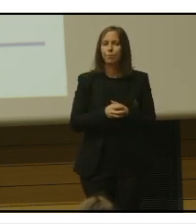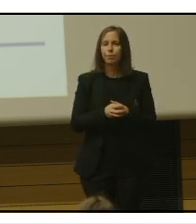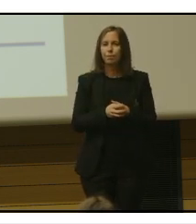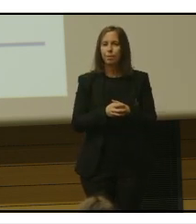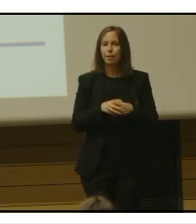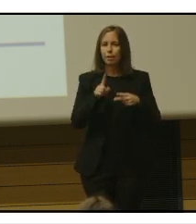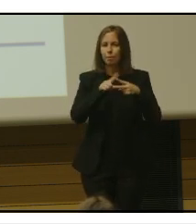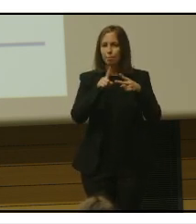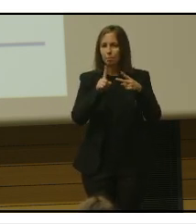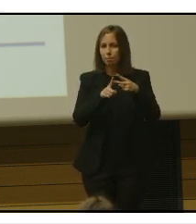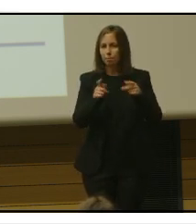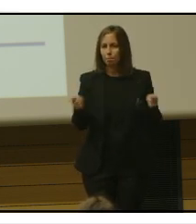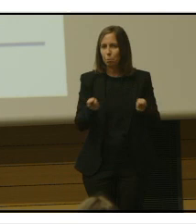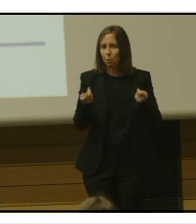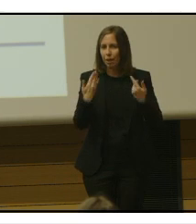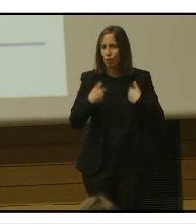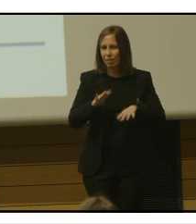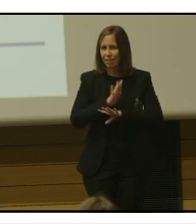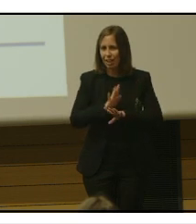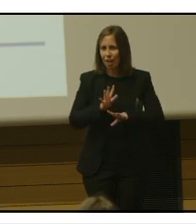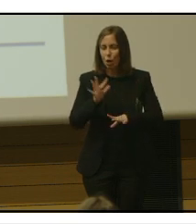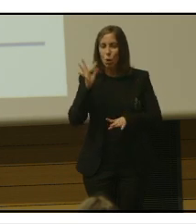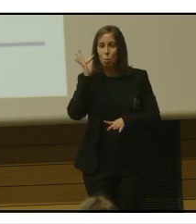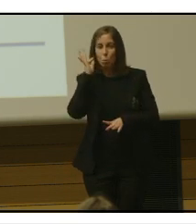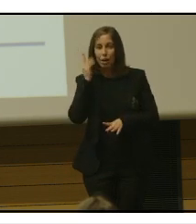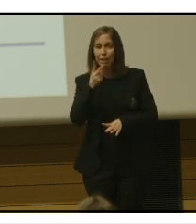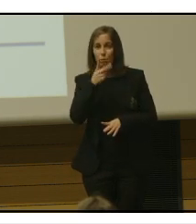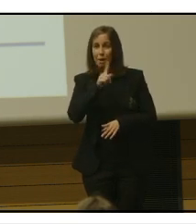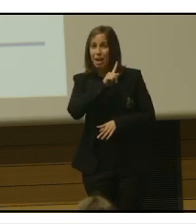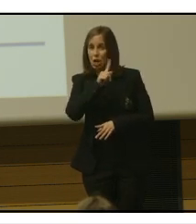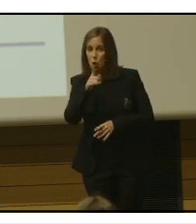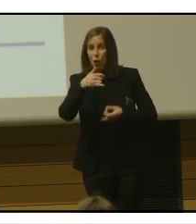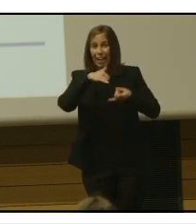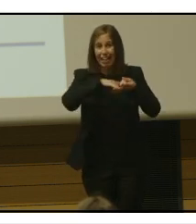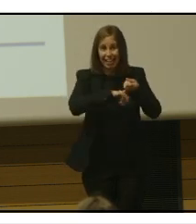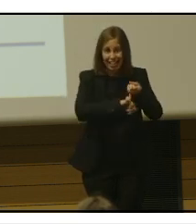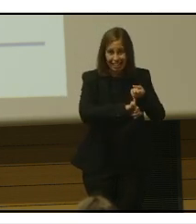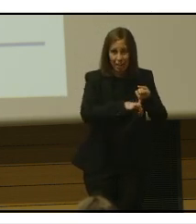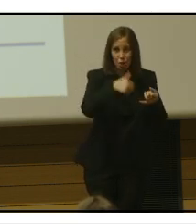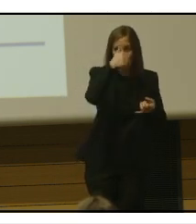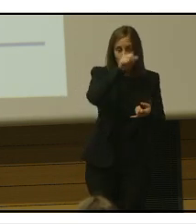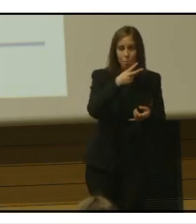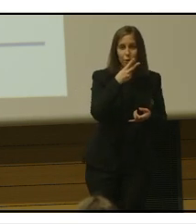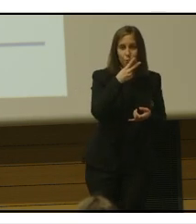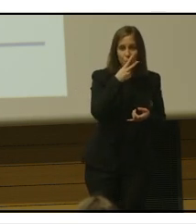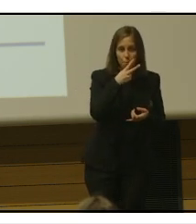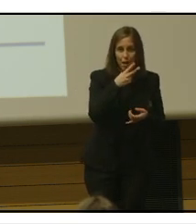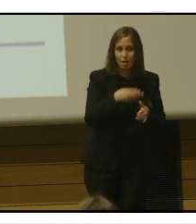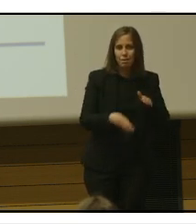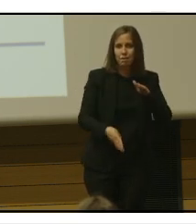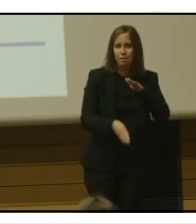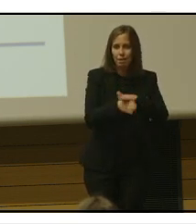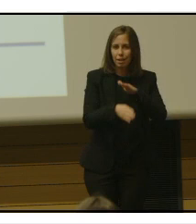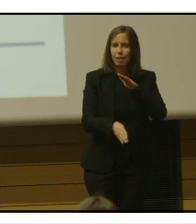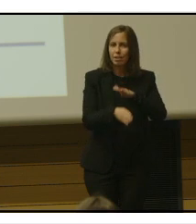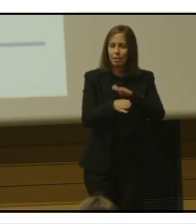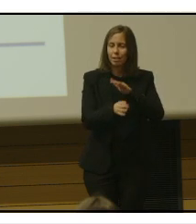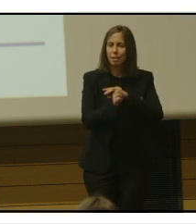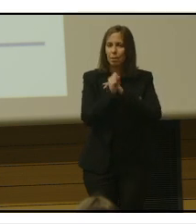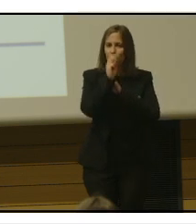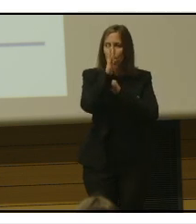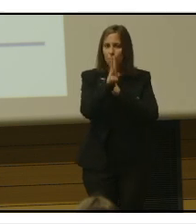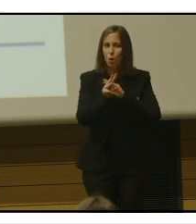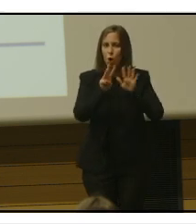por Tricopoulos. El estudio de las mujeres no fumadoras casadas con fumadores se mantuvo como una constante a lo largo de los años